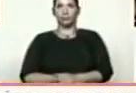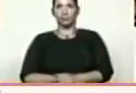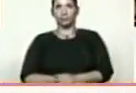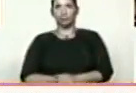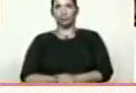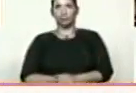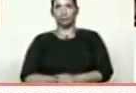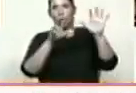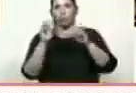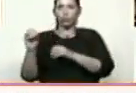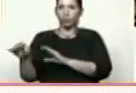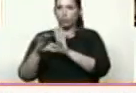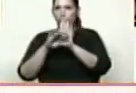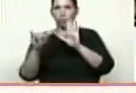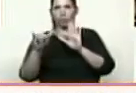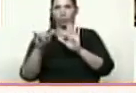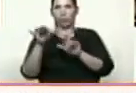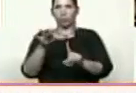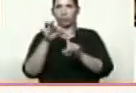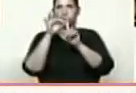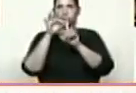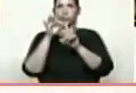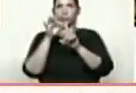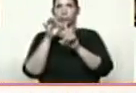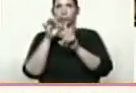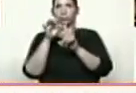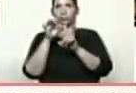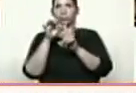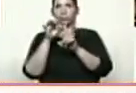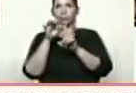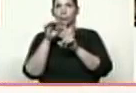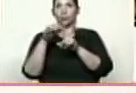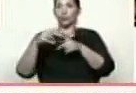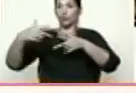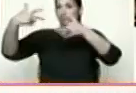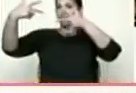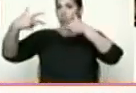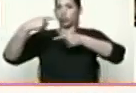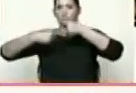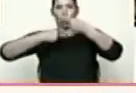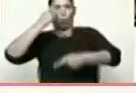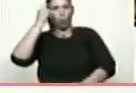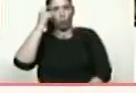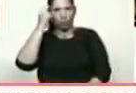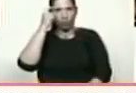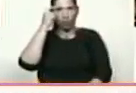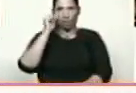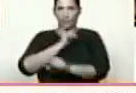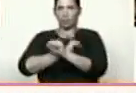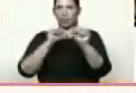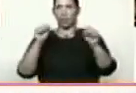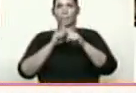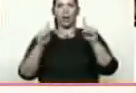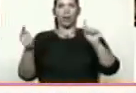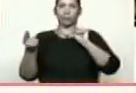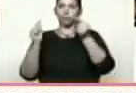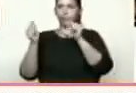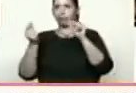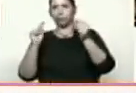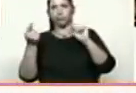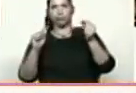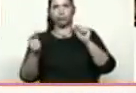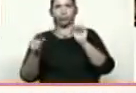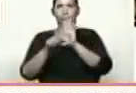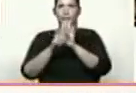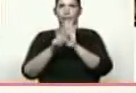800 constituyentes. Había videoconferencia todos los días en la mañana con todos los rincones del país para discutir estas cosas. Pero